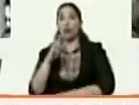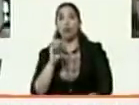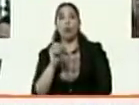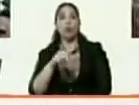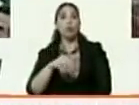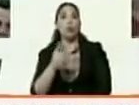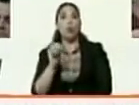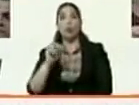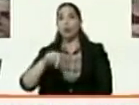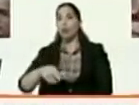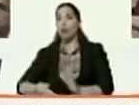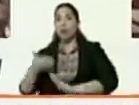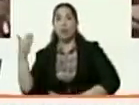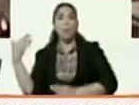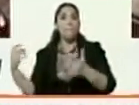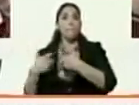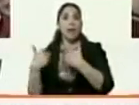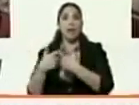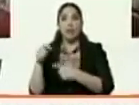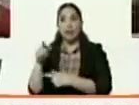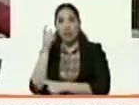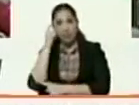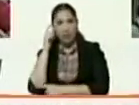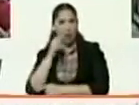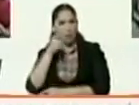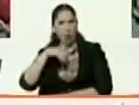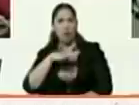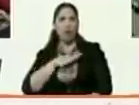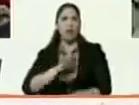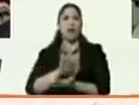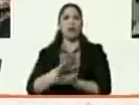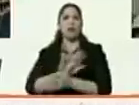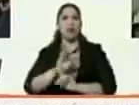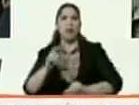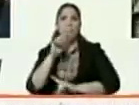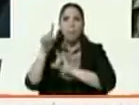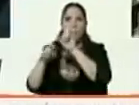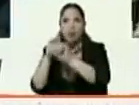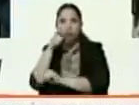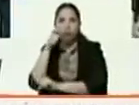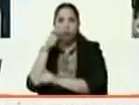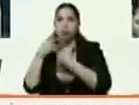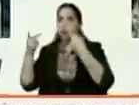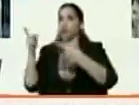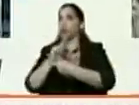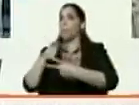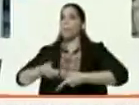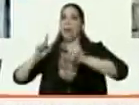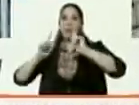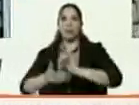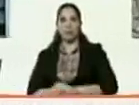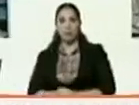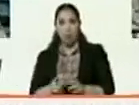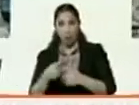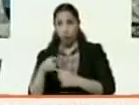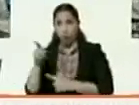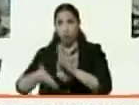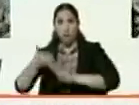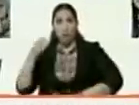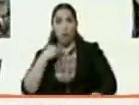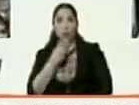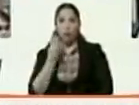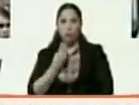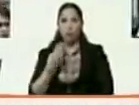ese día. El pueblo estaba tranquilo, a la expectativa, pero envió un mensaje, no lo iba a permitir. Allá se fue la